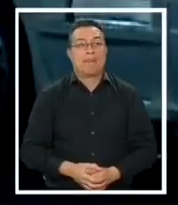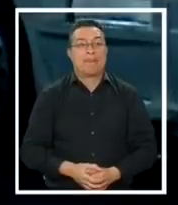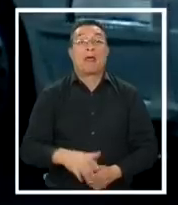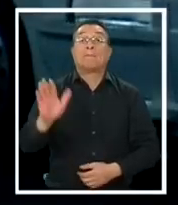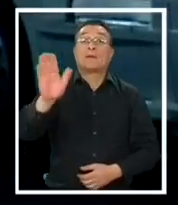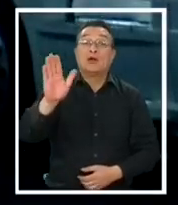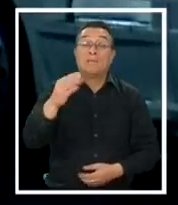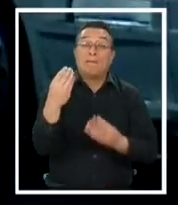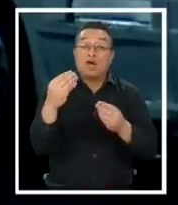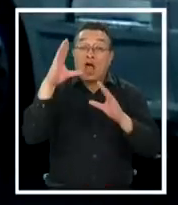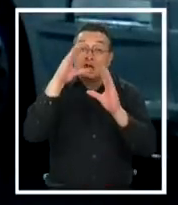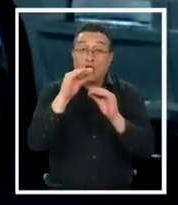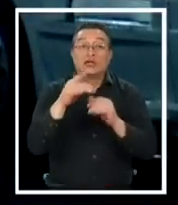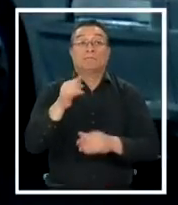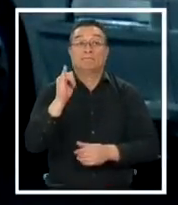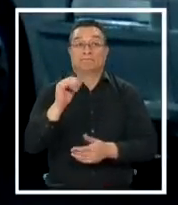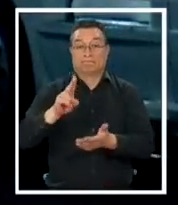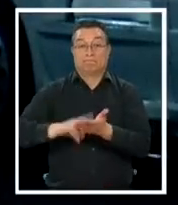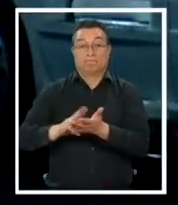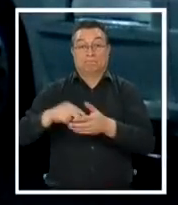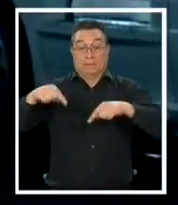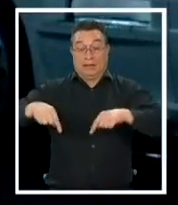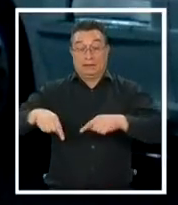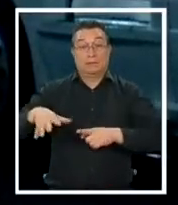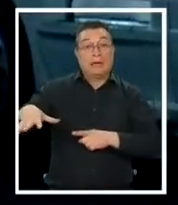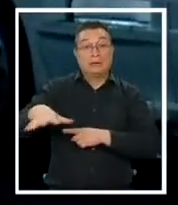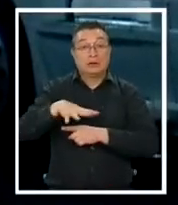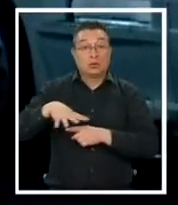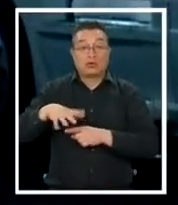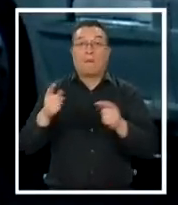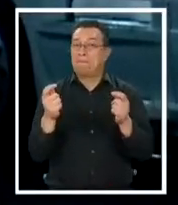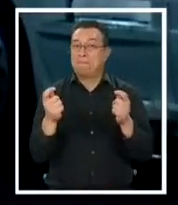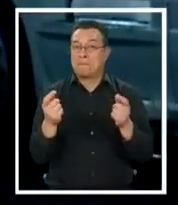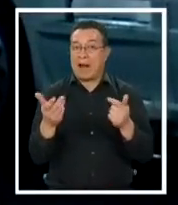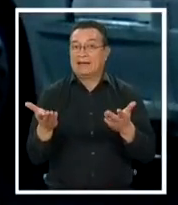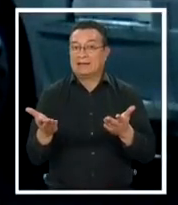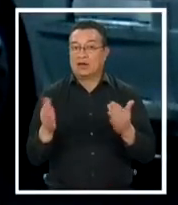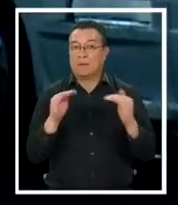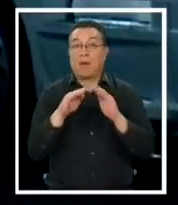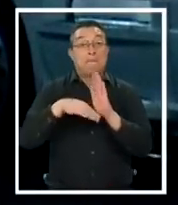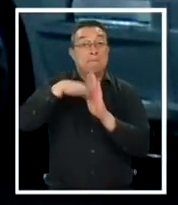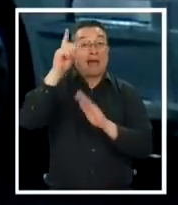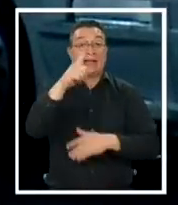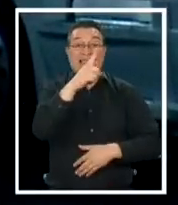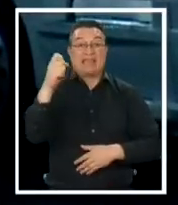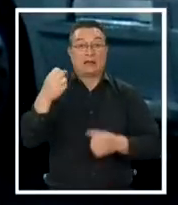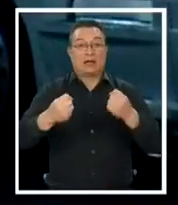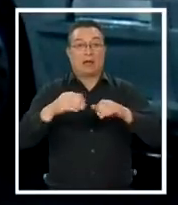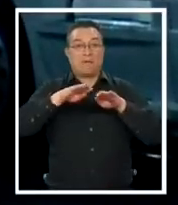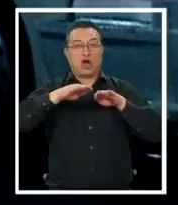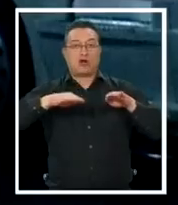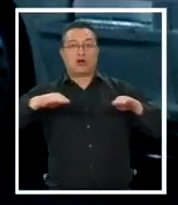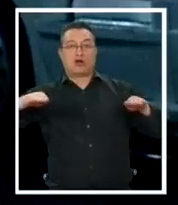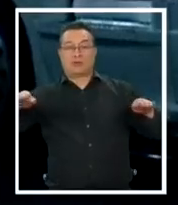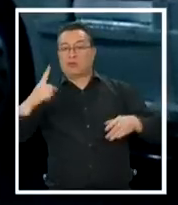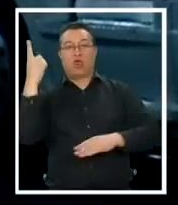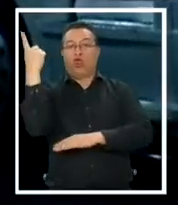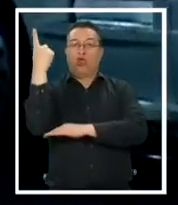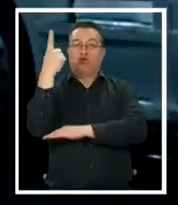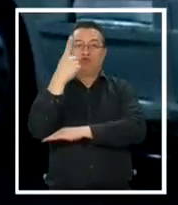Hola Iván, muy buenas noches. La verdad que aquí la situación es bastante parecida. Son más de 100 los camiones que se han mantenido durante todo el